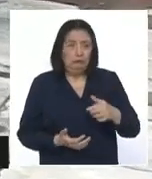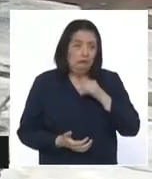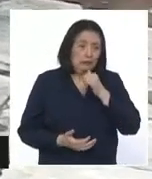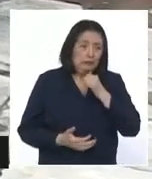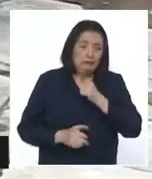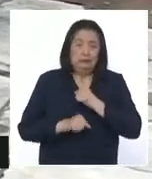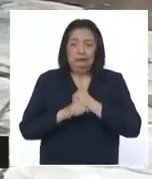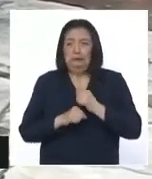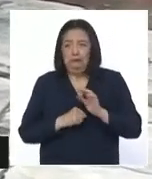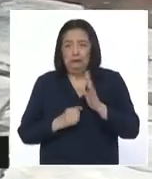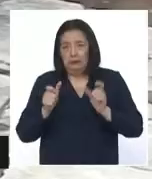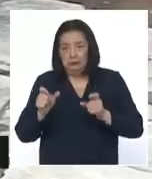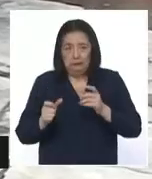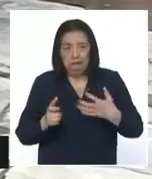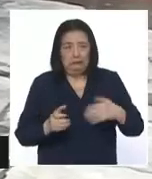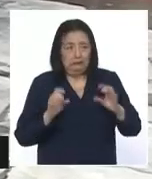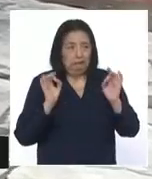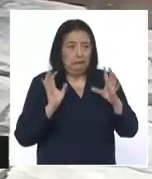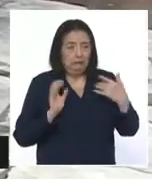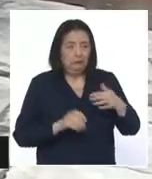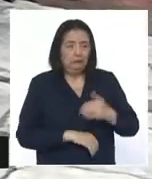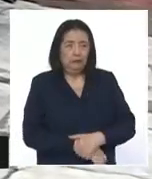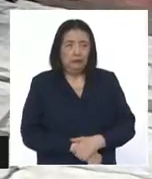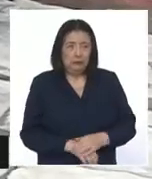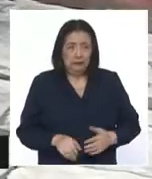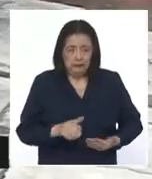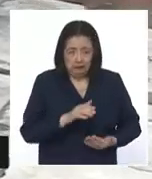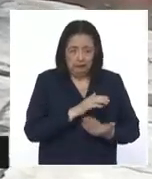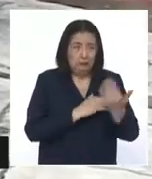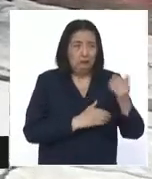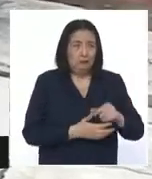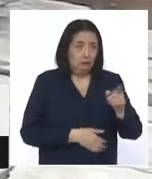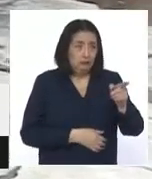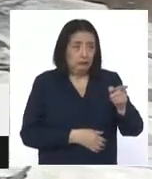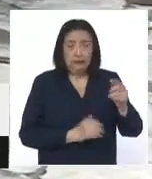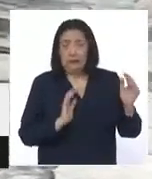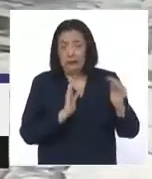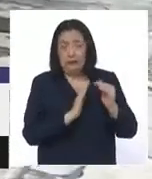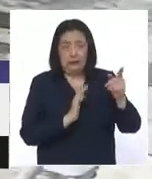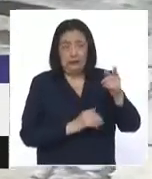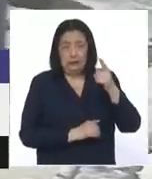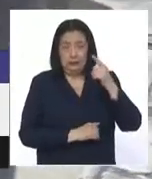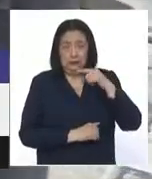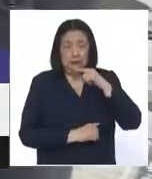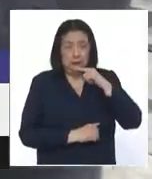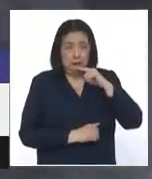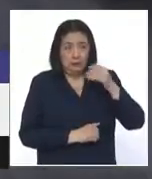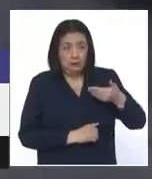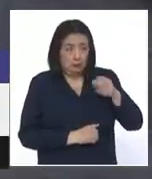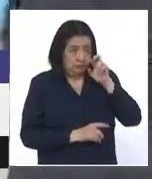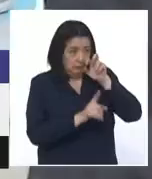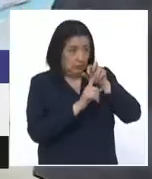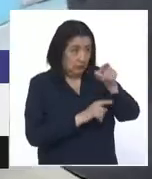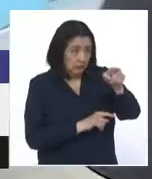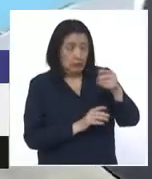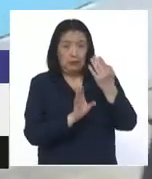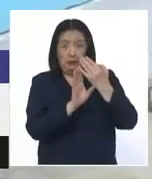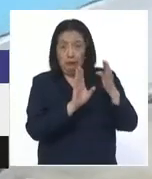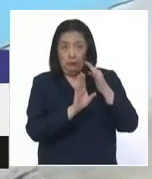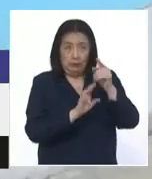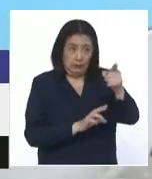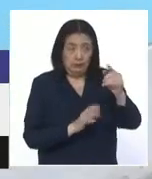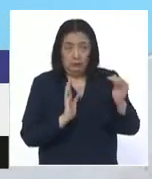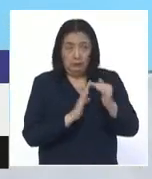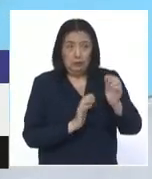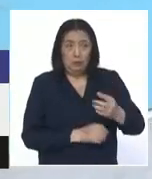inseguridad realmente terrible. Durante la madrugada han baleado la casa de esta señora. Estamos viendo aquí en la puerta de su